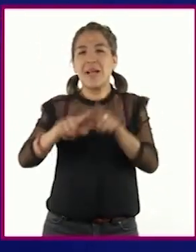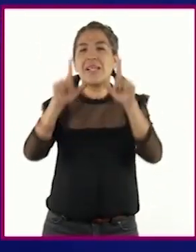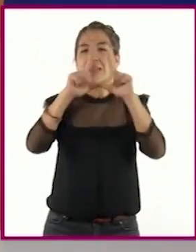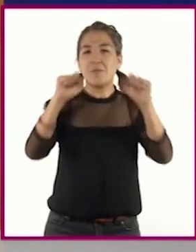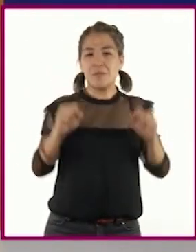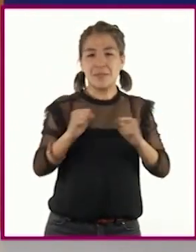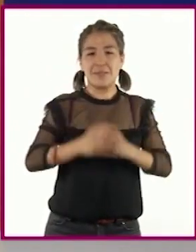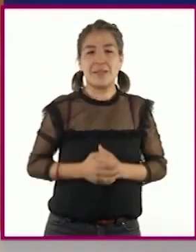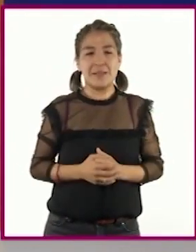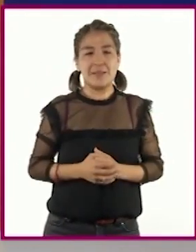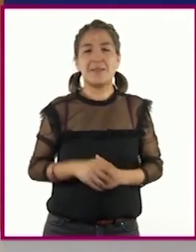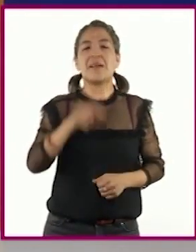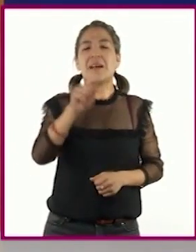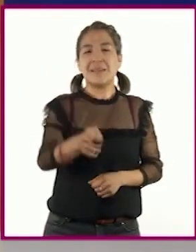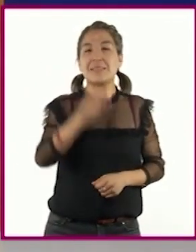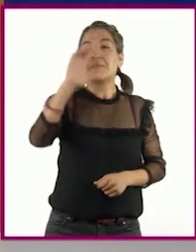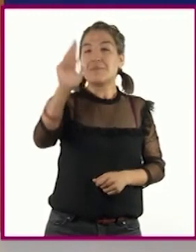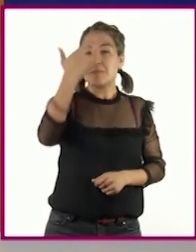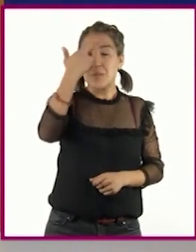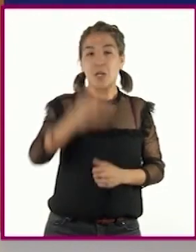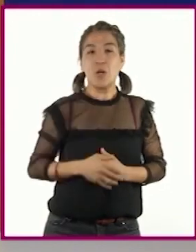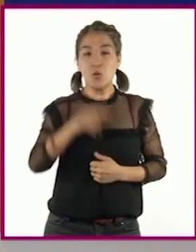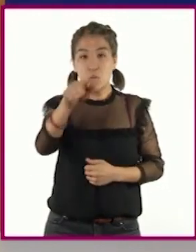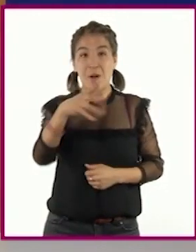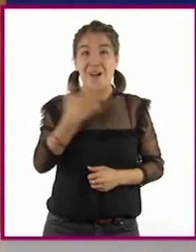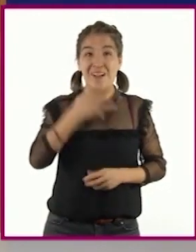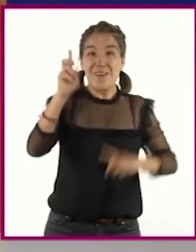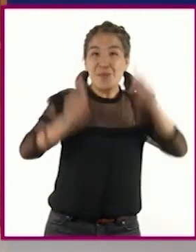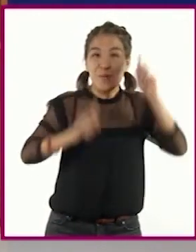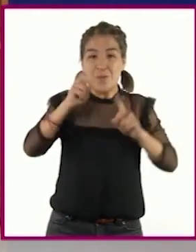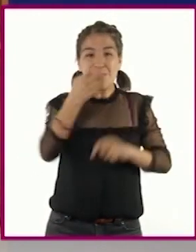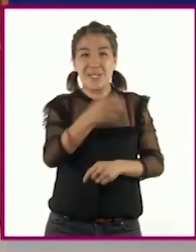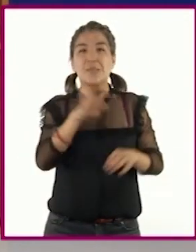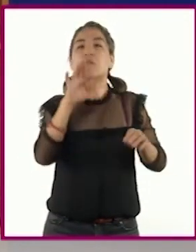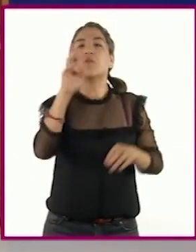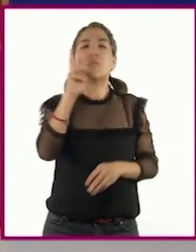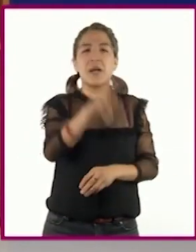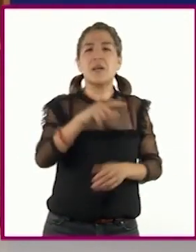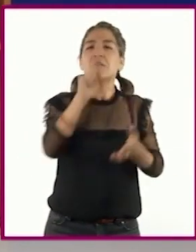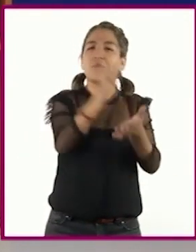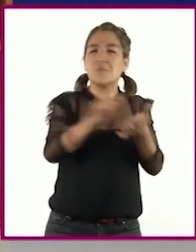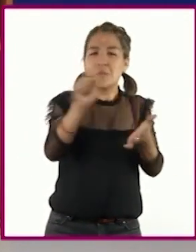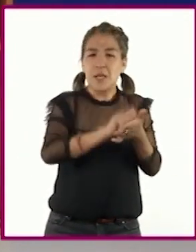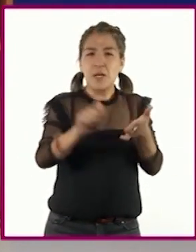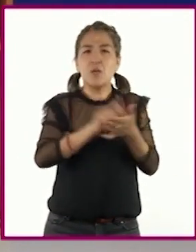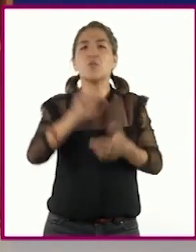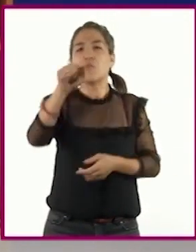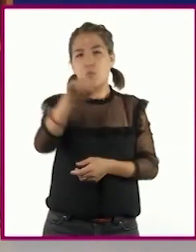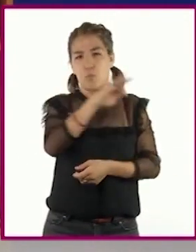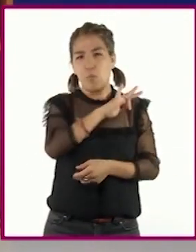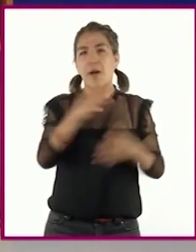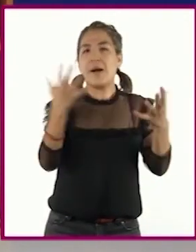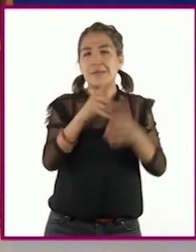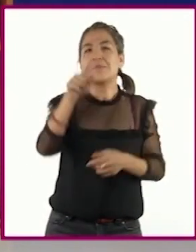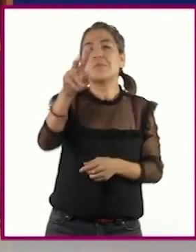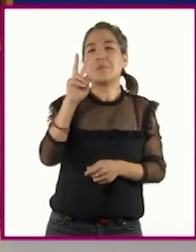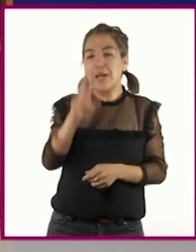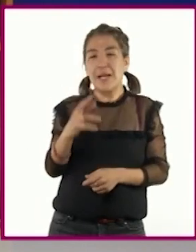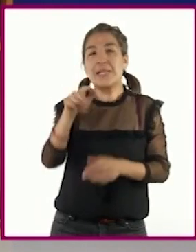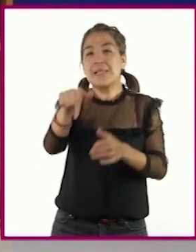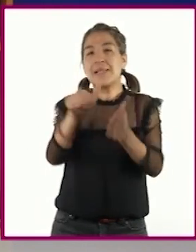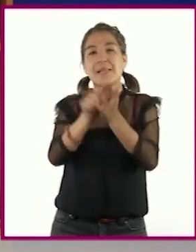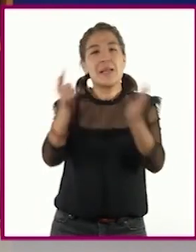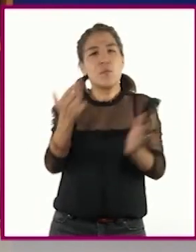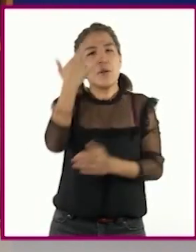lingüística. Recuerden que, si les surge alguna duda al momento de consultar sus apuntes, tienen la opción de consultar en su libro de